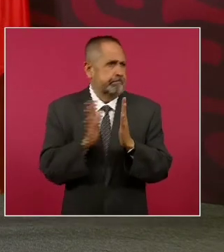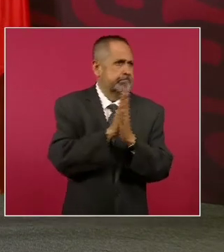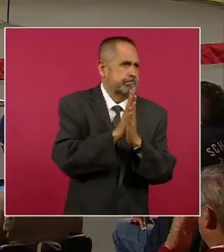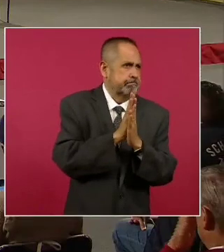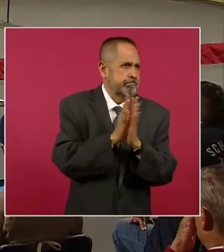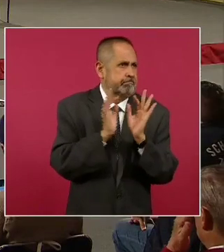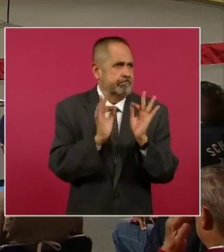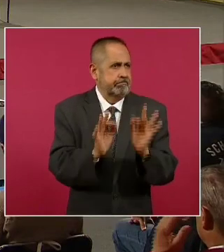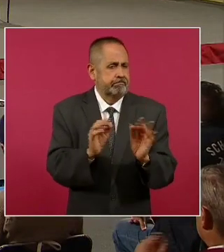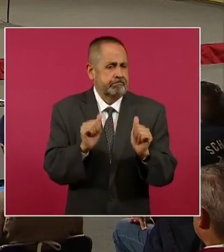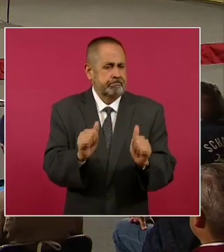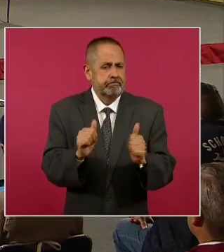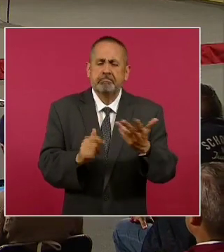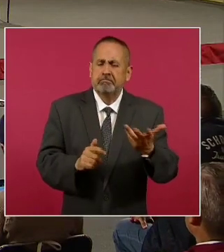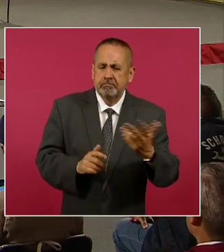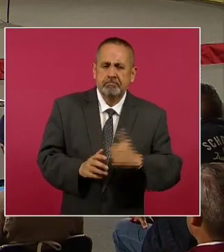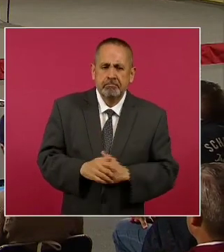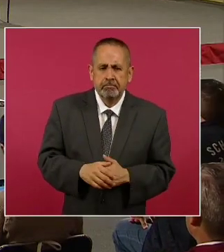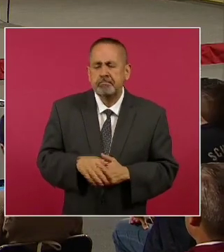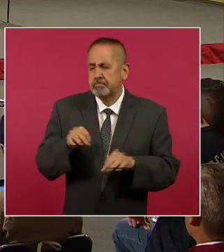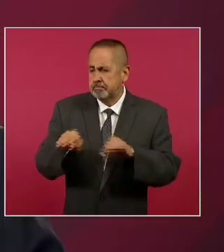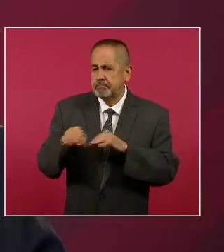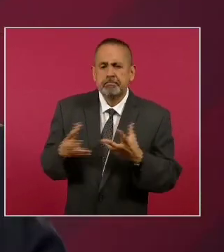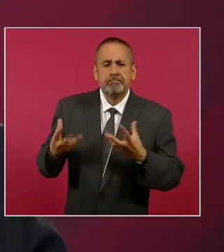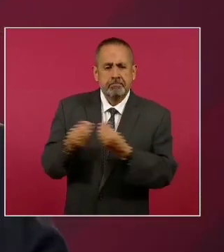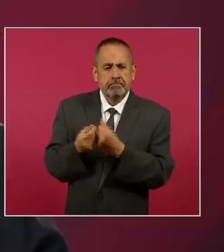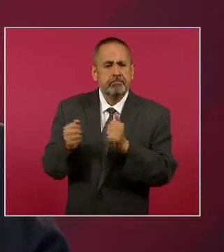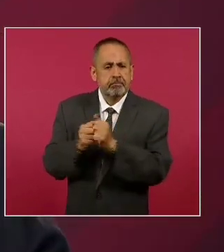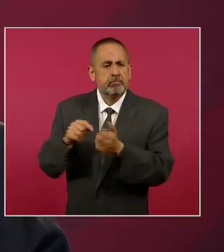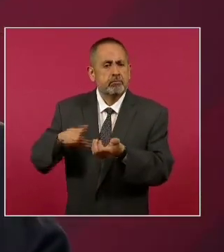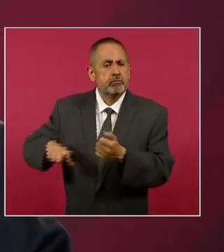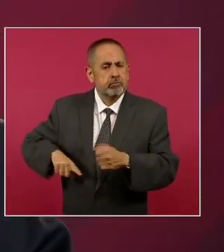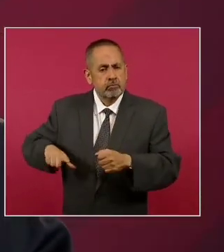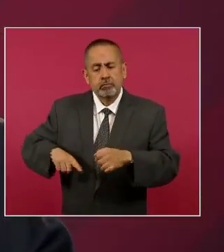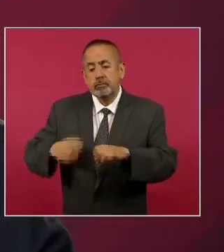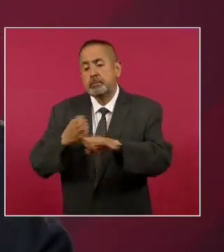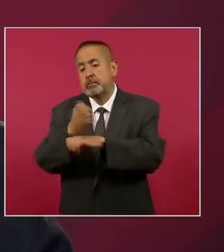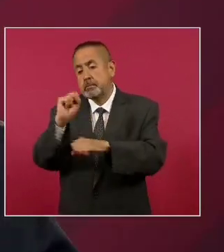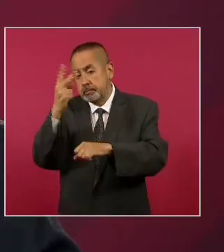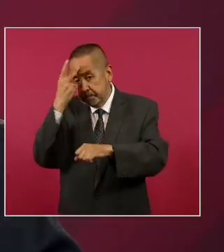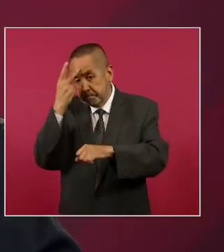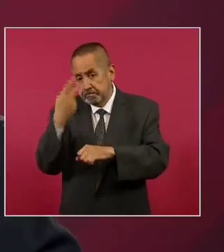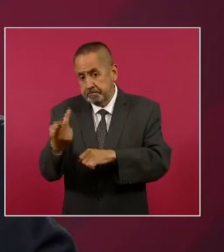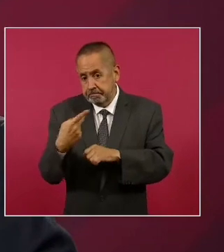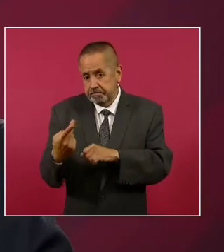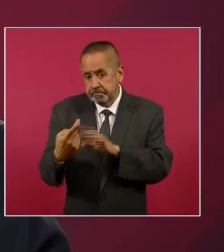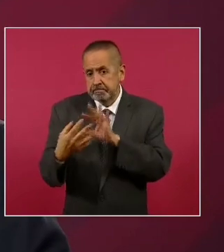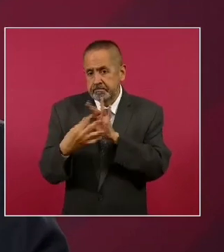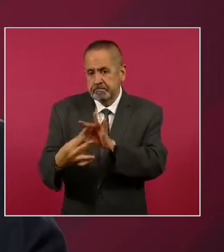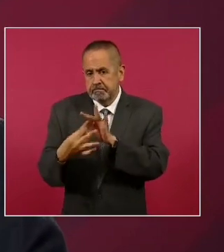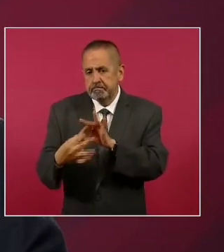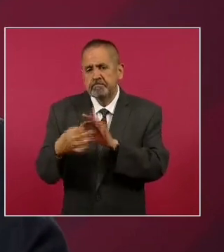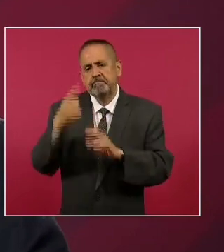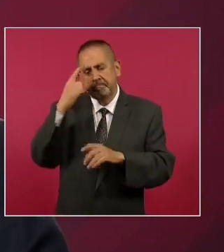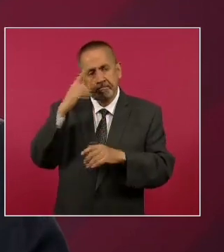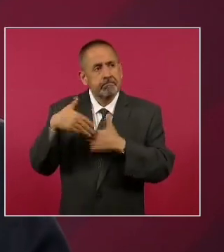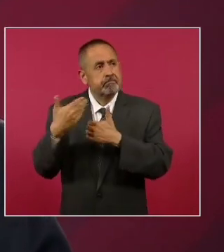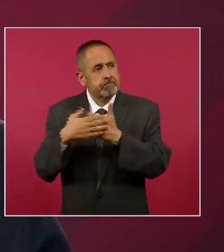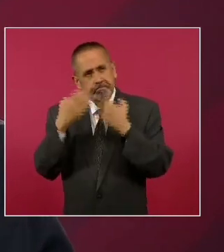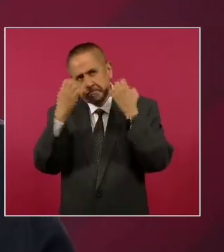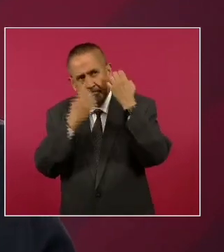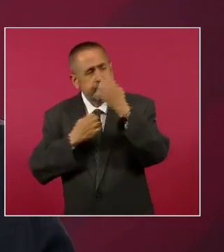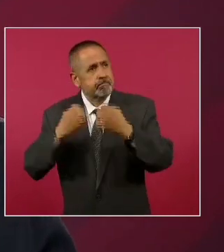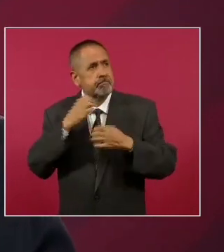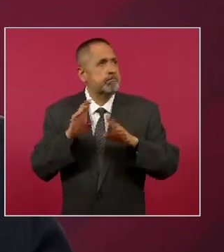y que trabajaremos coordinadamente con el Gobierno del Estado de San Luis Potosí para hacer un dictamen técnico